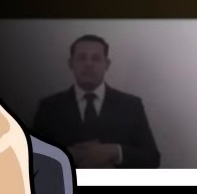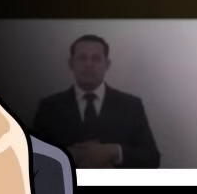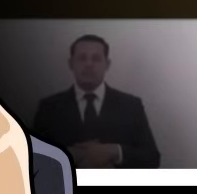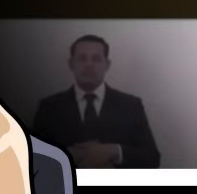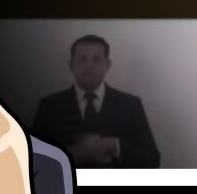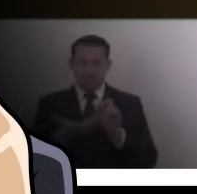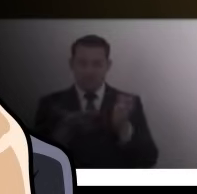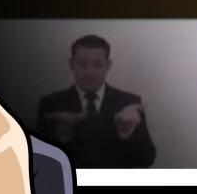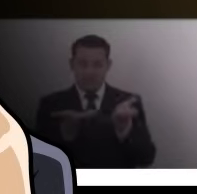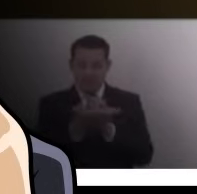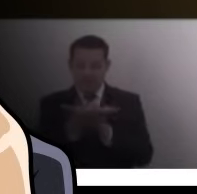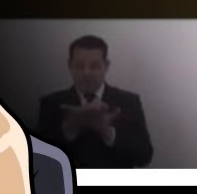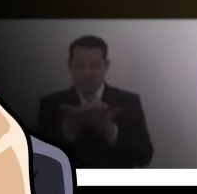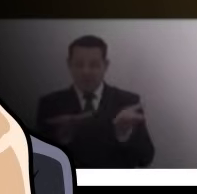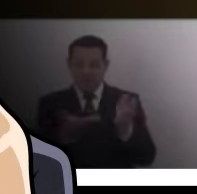Saquen el promedio.